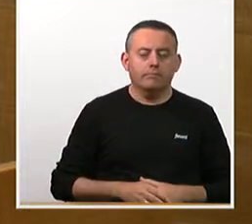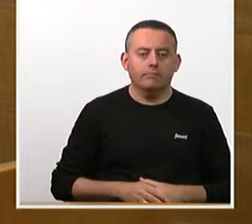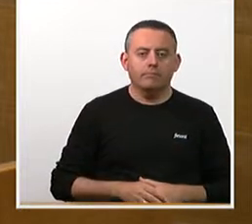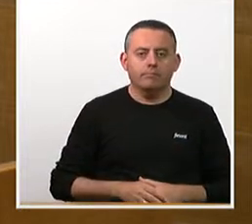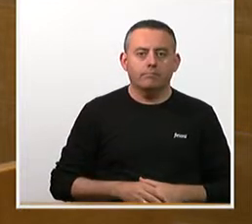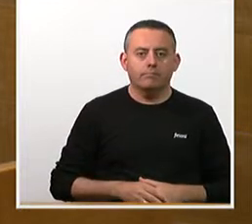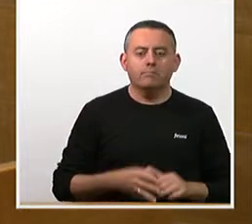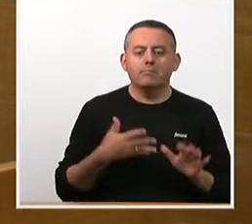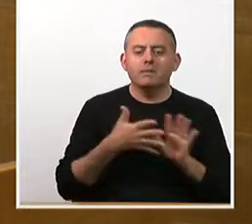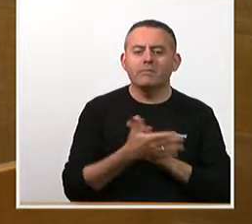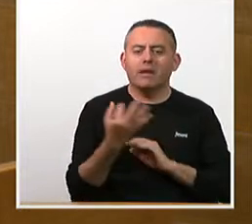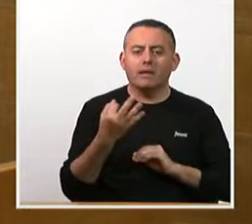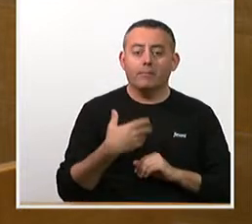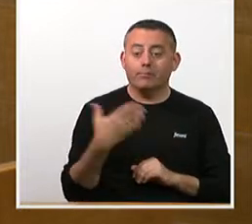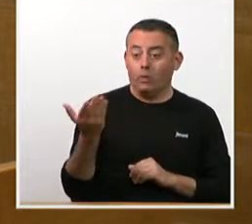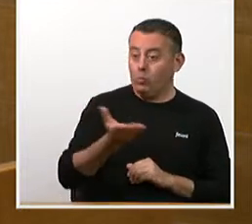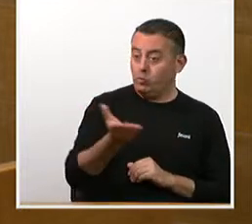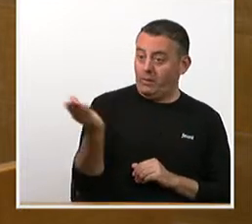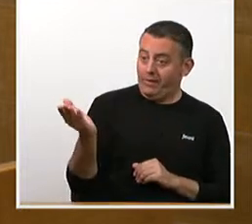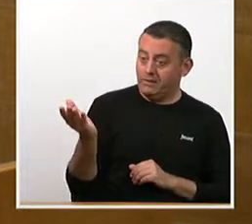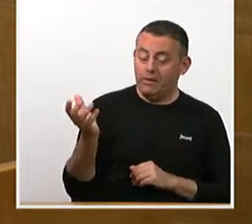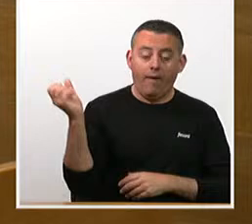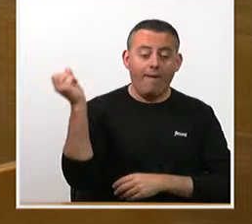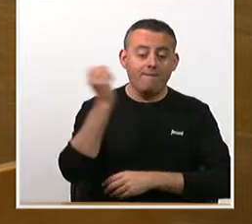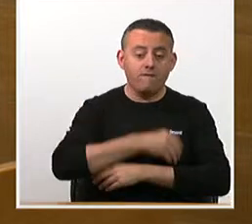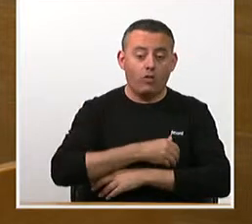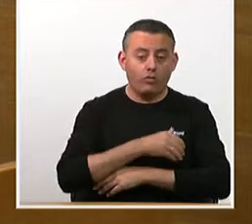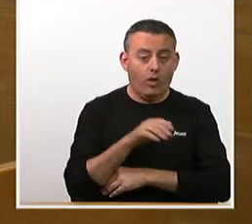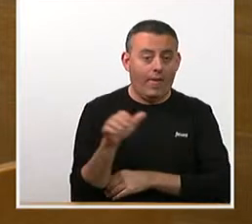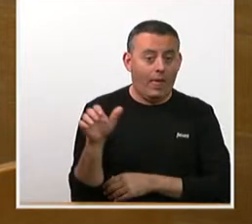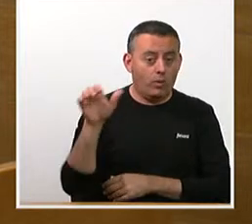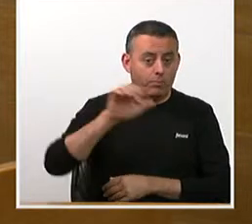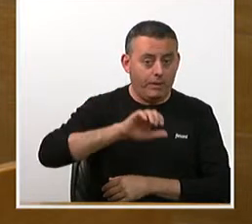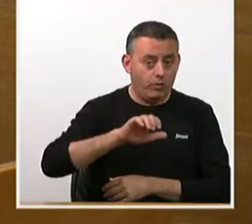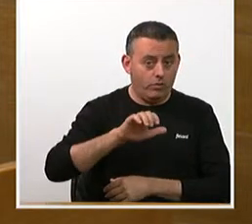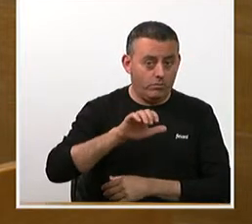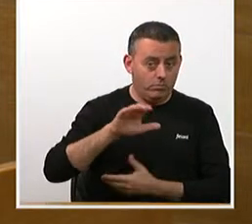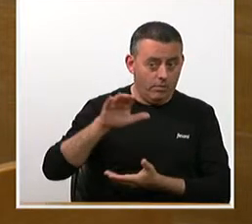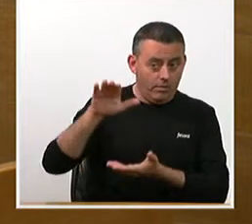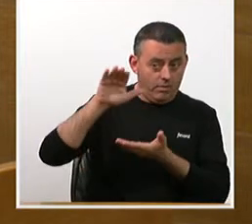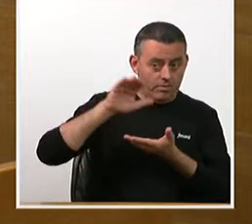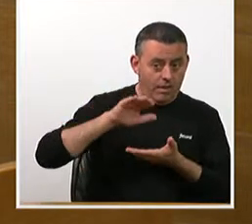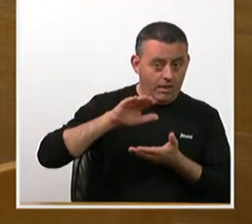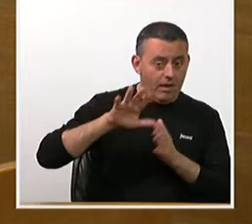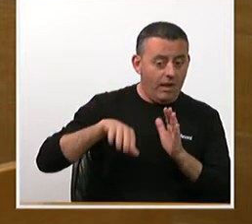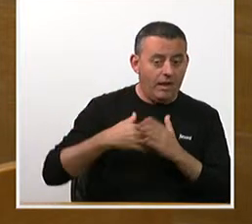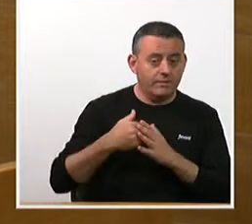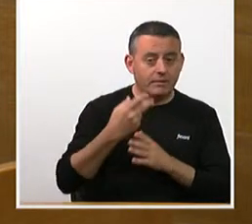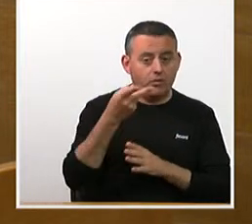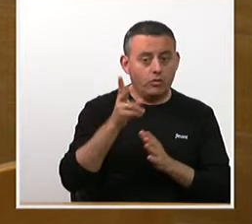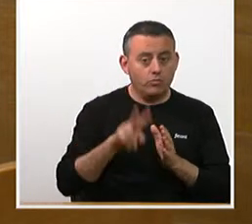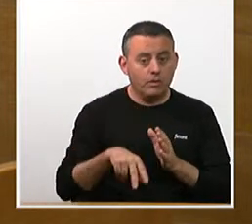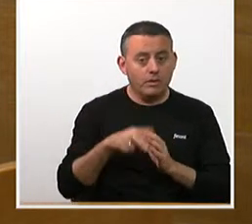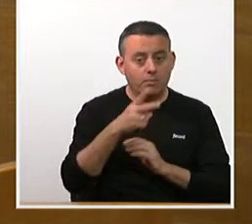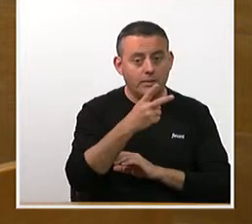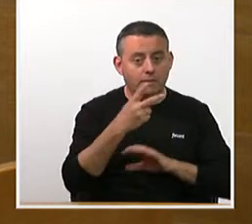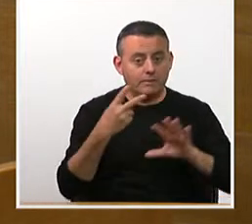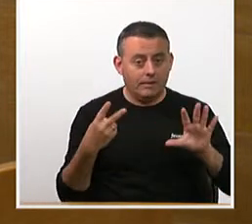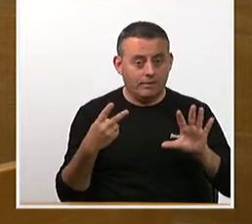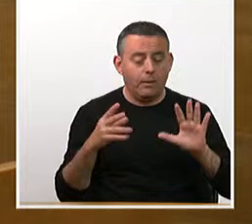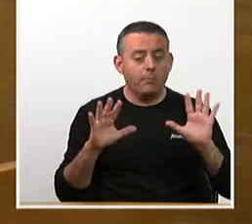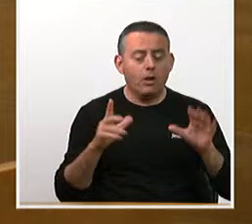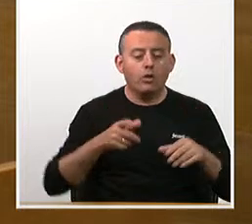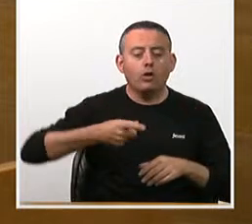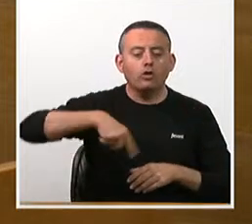ustedes prácticamente agotaron los fondos europeos que teníamos asignados hasta 2027 desde labora vamos a